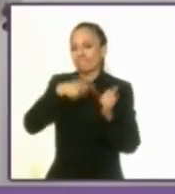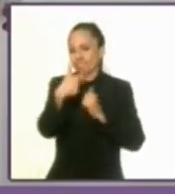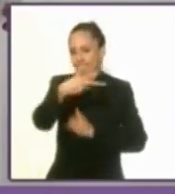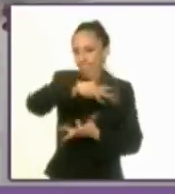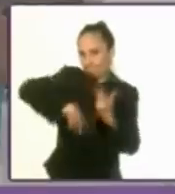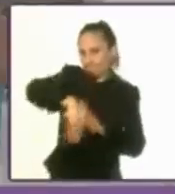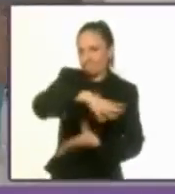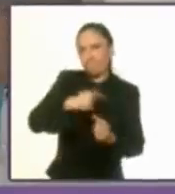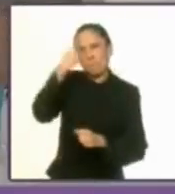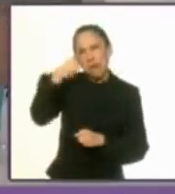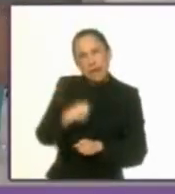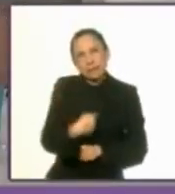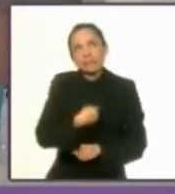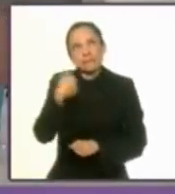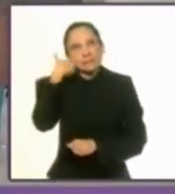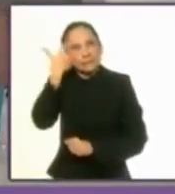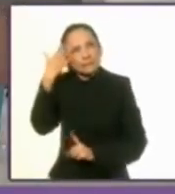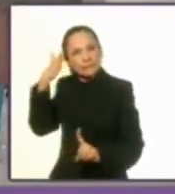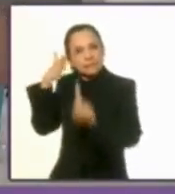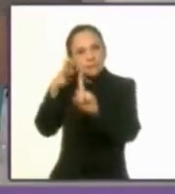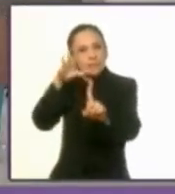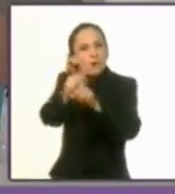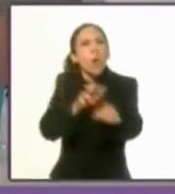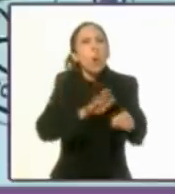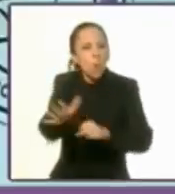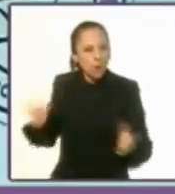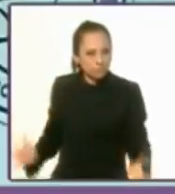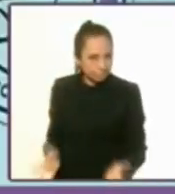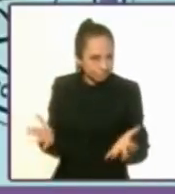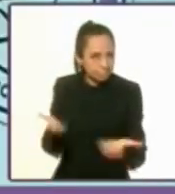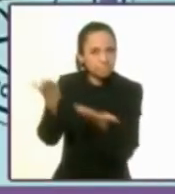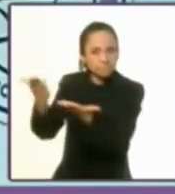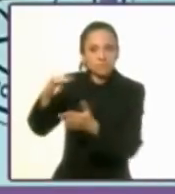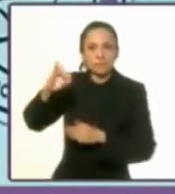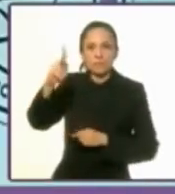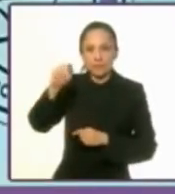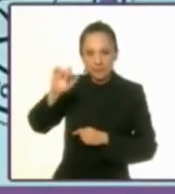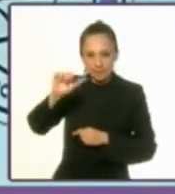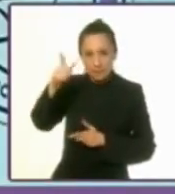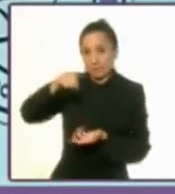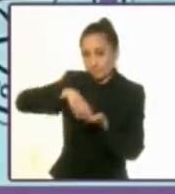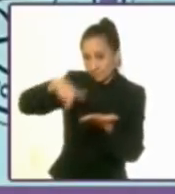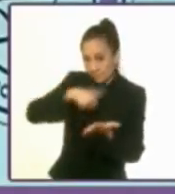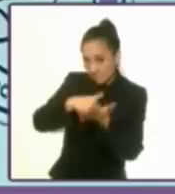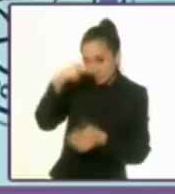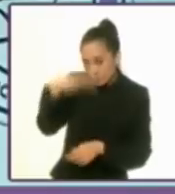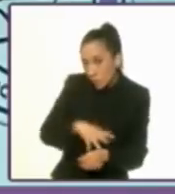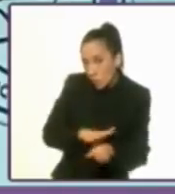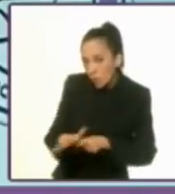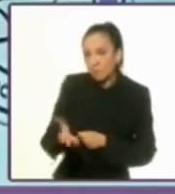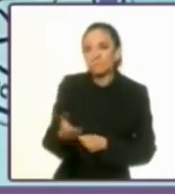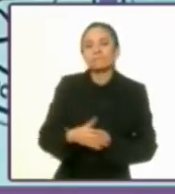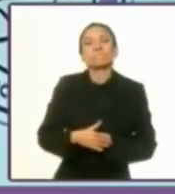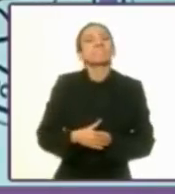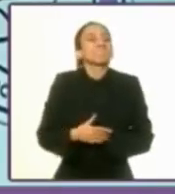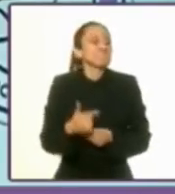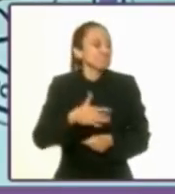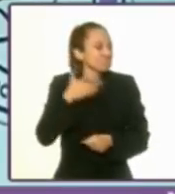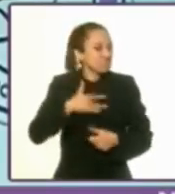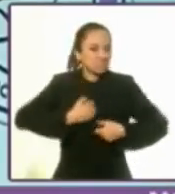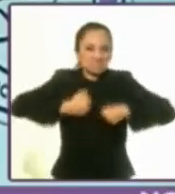mexico pero la palabra mic la regla sin duda rafael los servicios los servicios